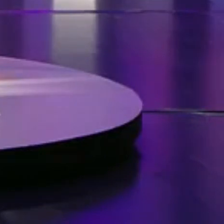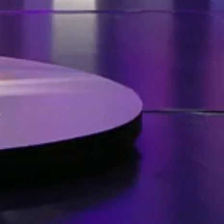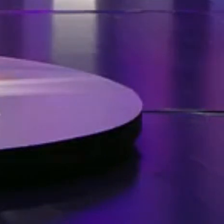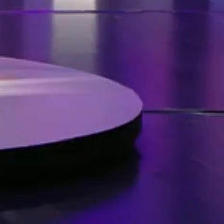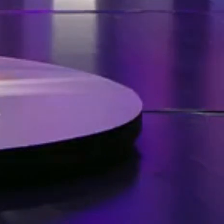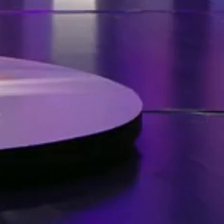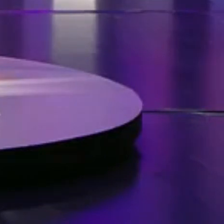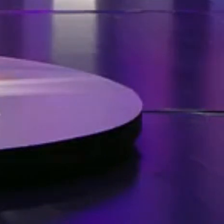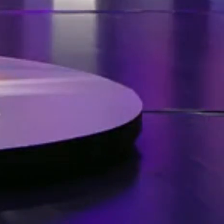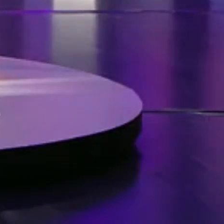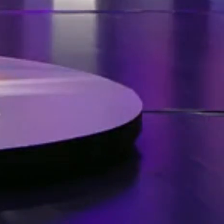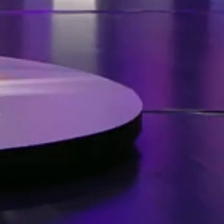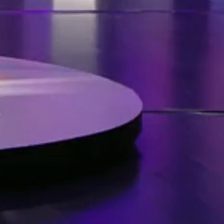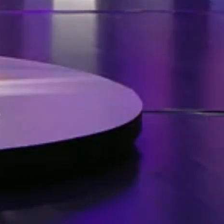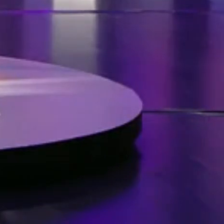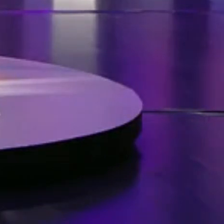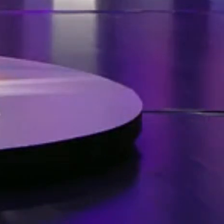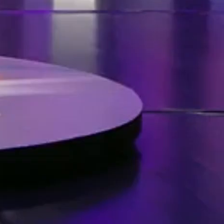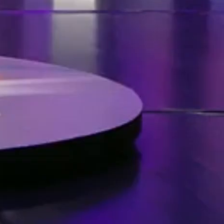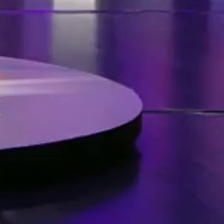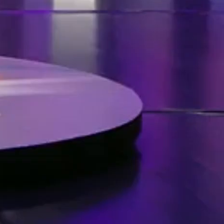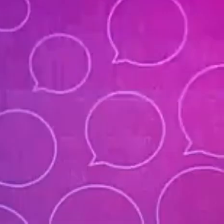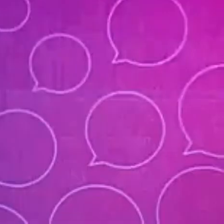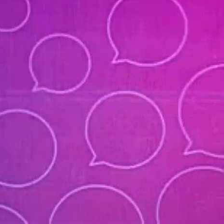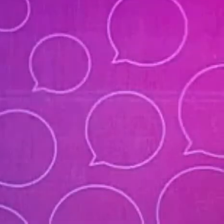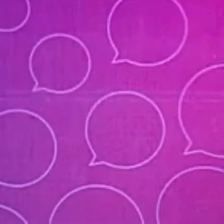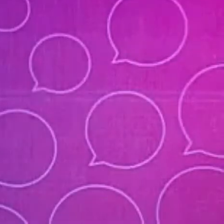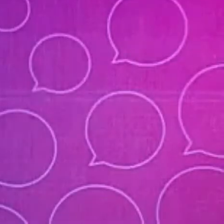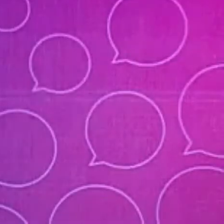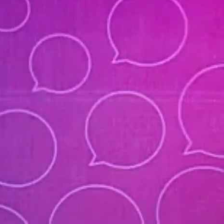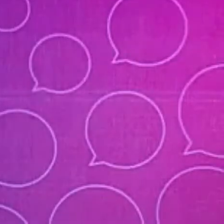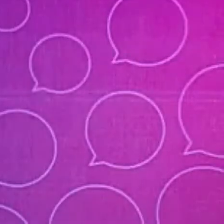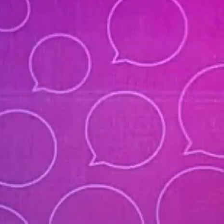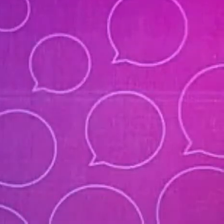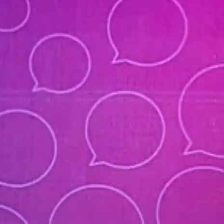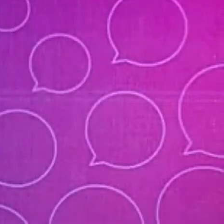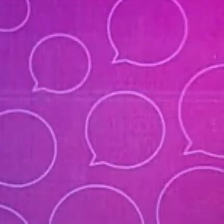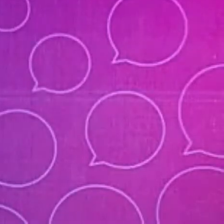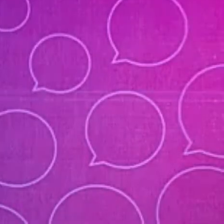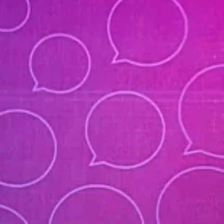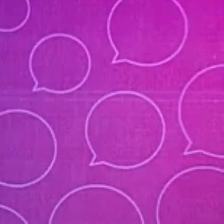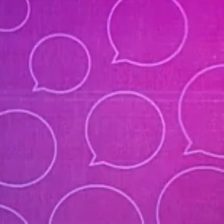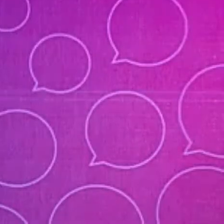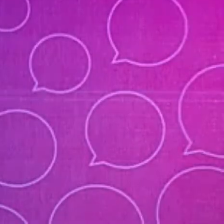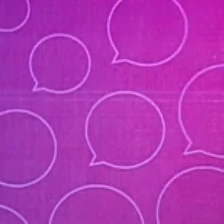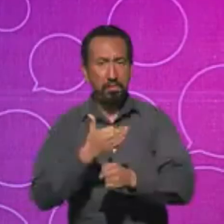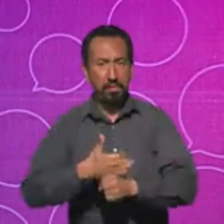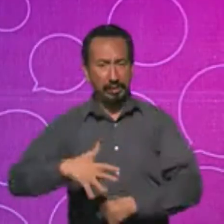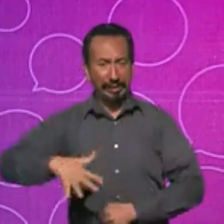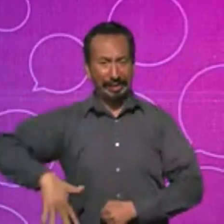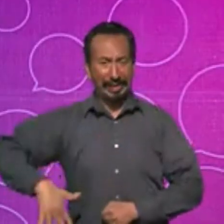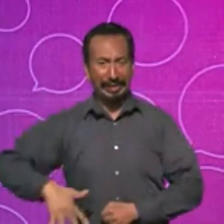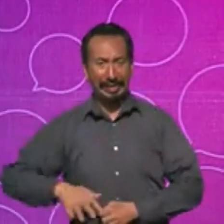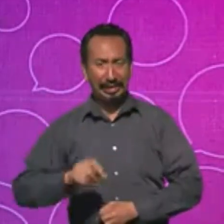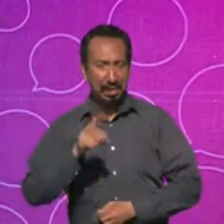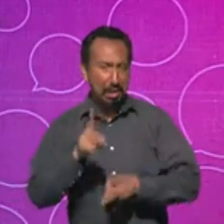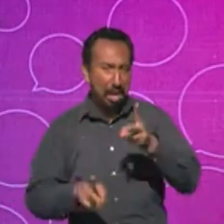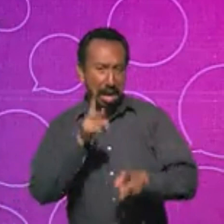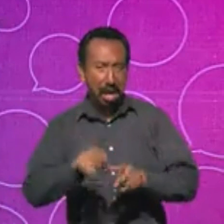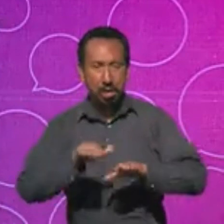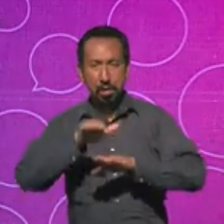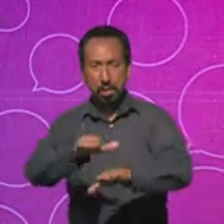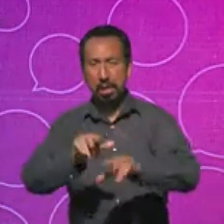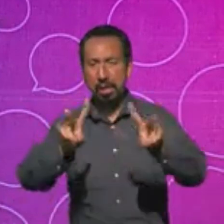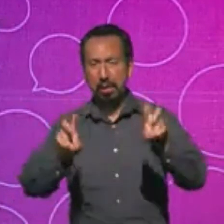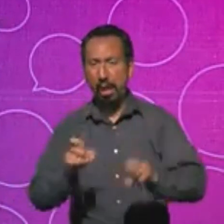nuestro municipio adelante candidato Gracias Justamente estaba hablando de la policía metropolitana Y